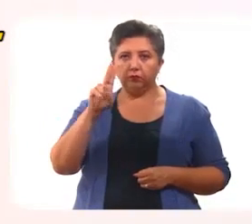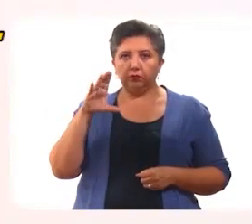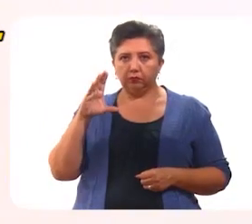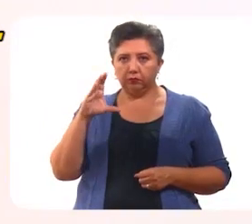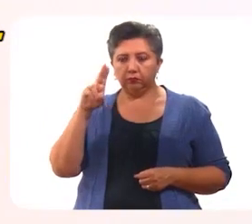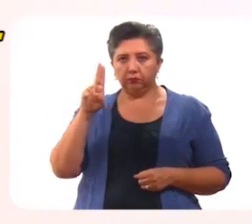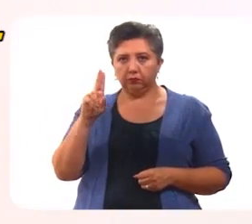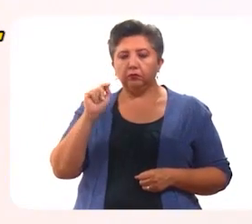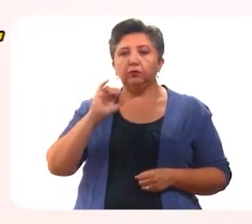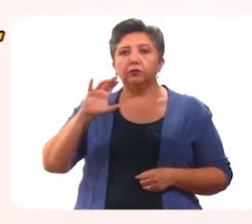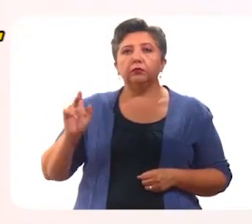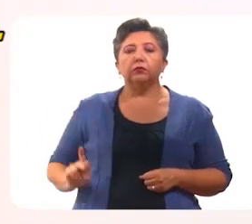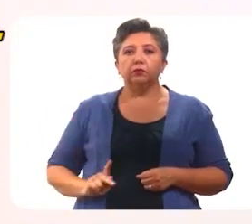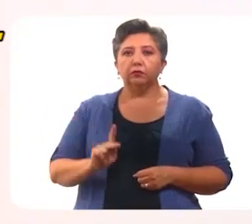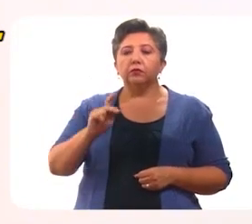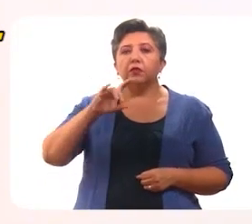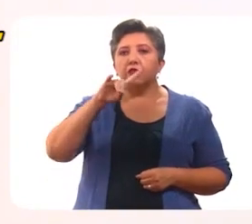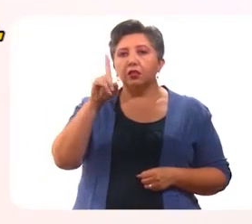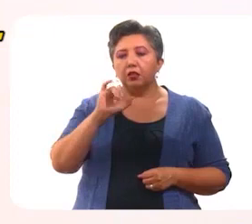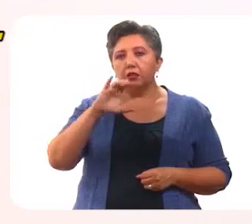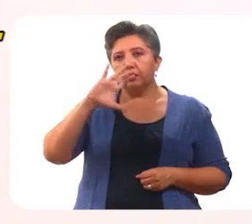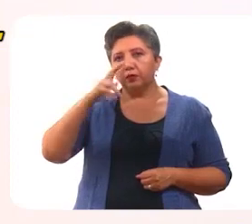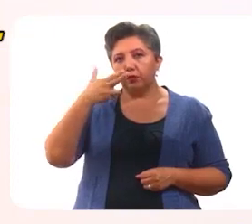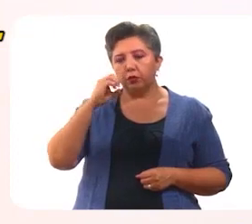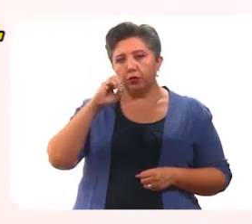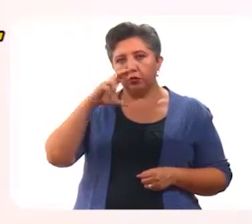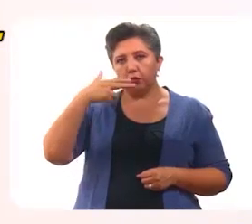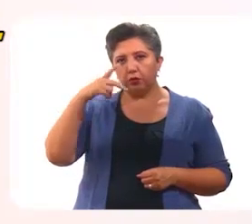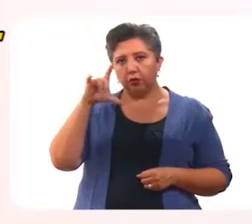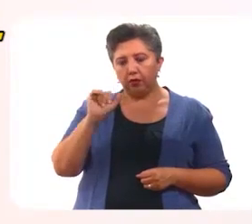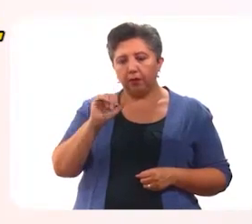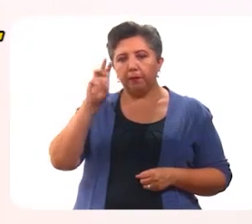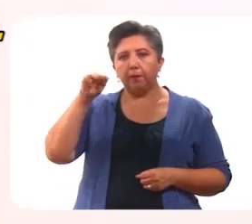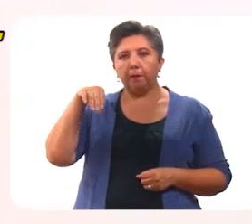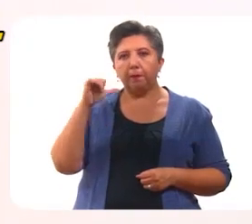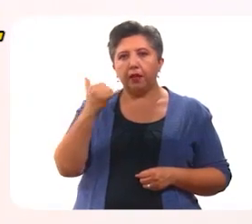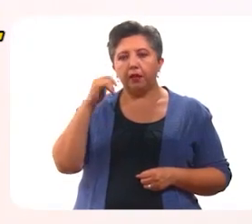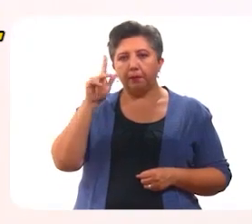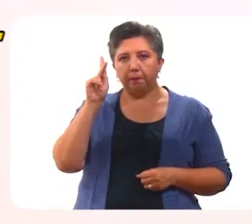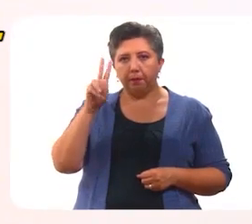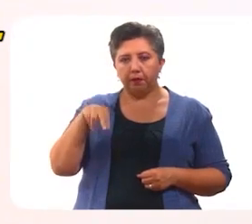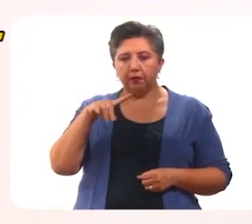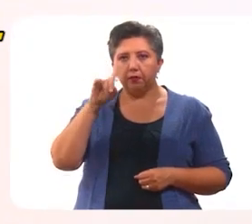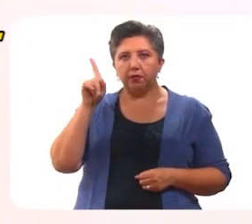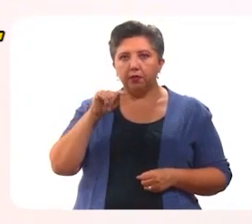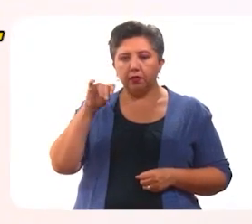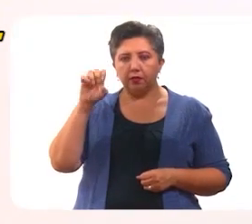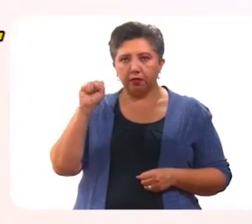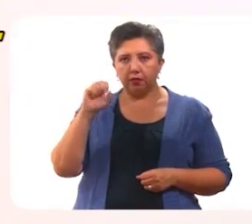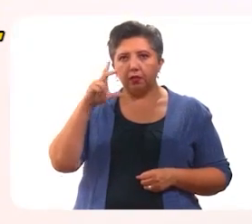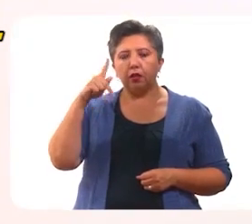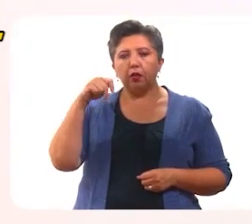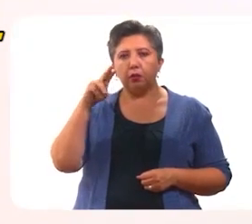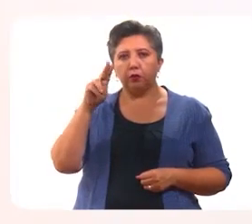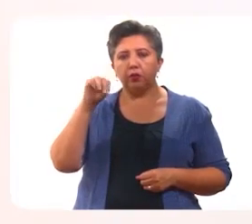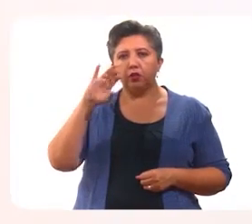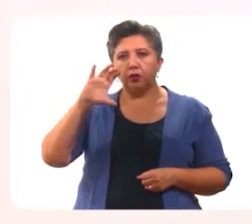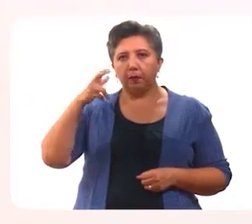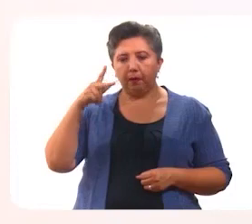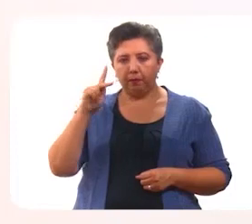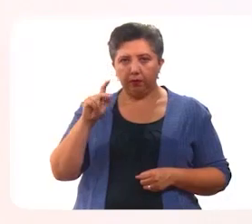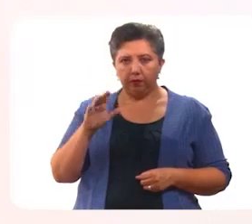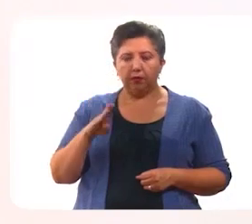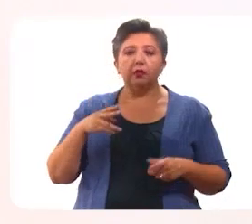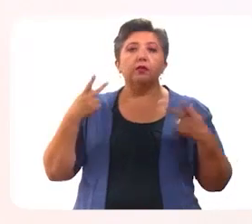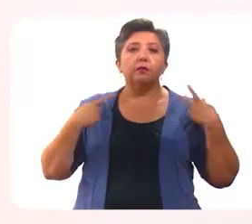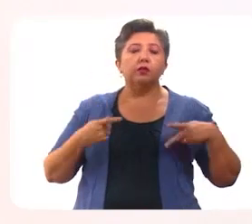Ucú, Chicxulub Pueblo, Chiquintzonot, Chocholá, Ixil, Mayapán, Canzacap, Zitaz, Calotmul y Chapap.